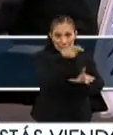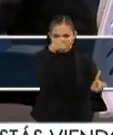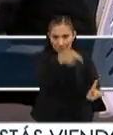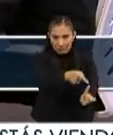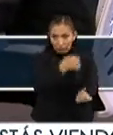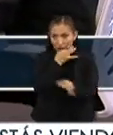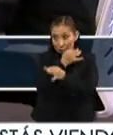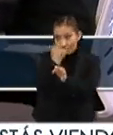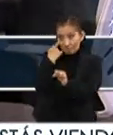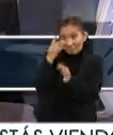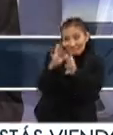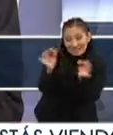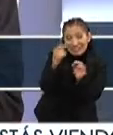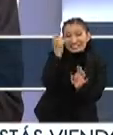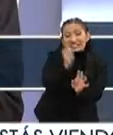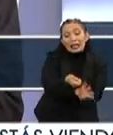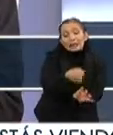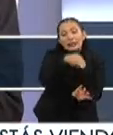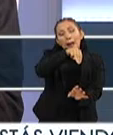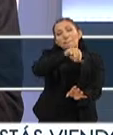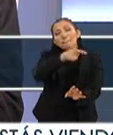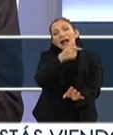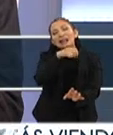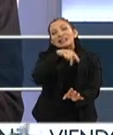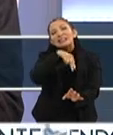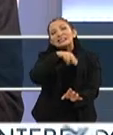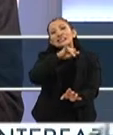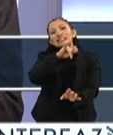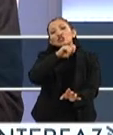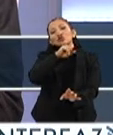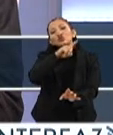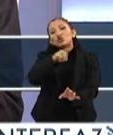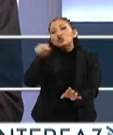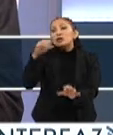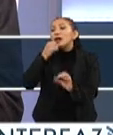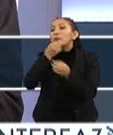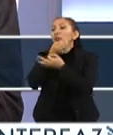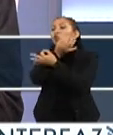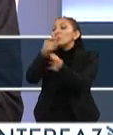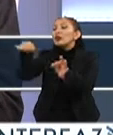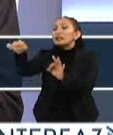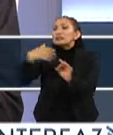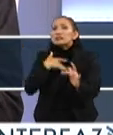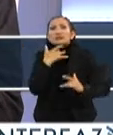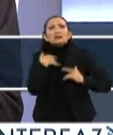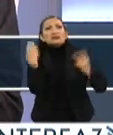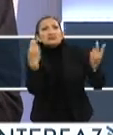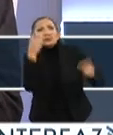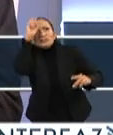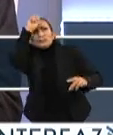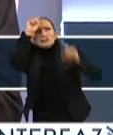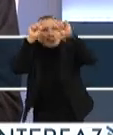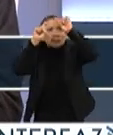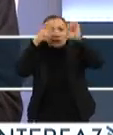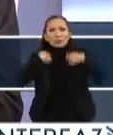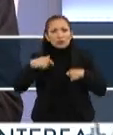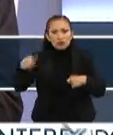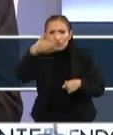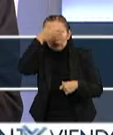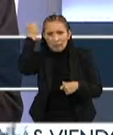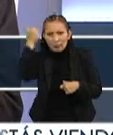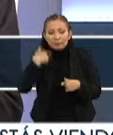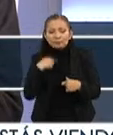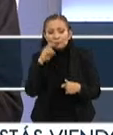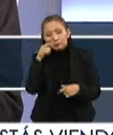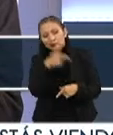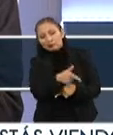objetivo principal, ¿no? Difundir, comunicar, dar respuesta a las inquietudes principales de la población, que